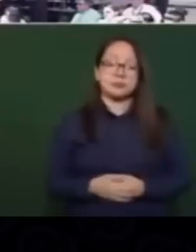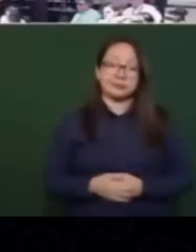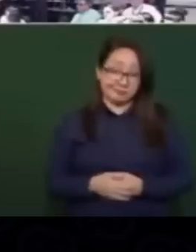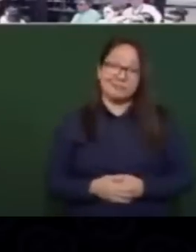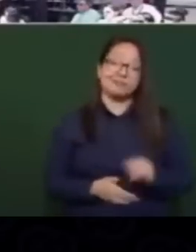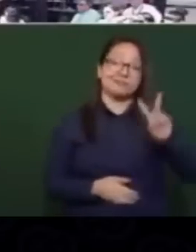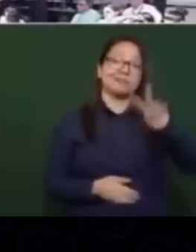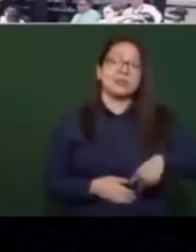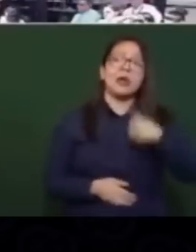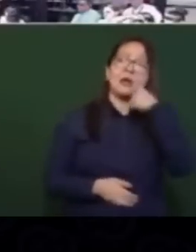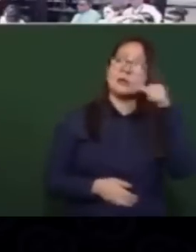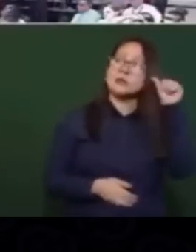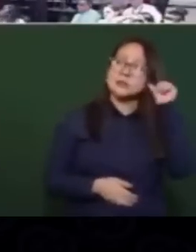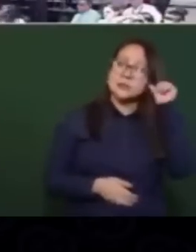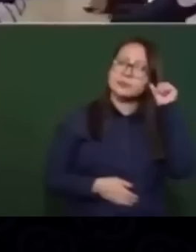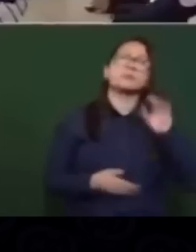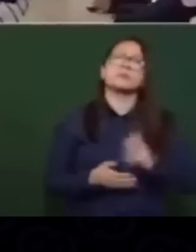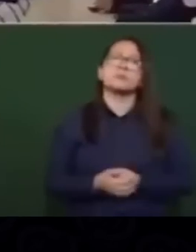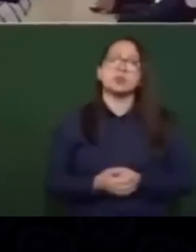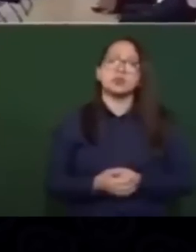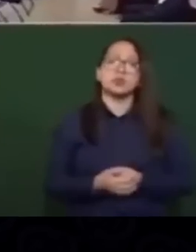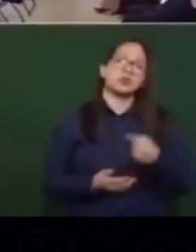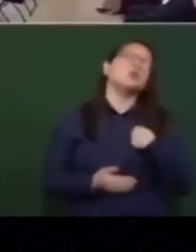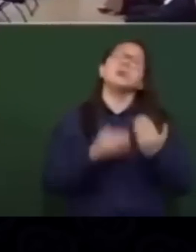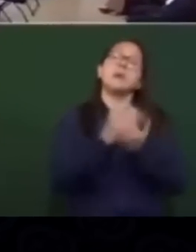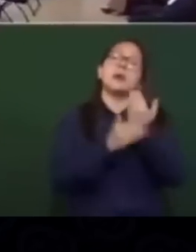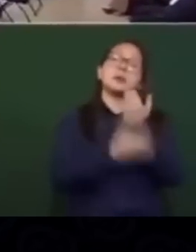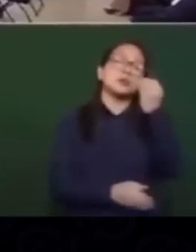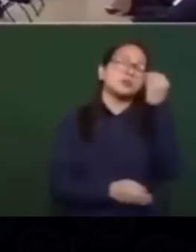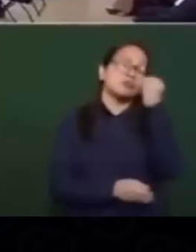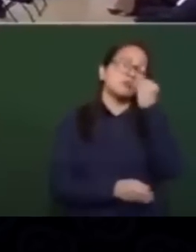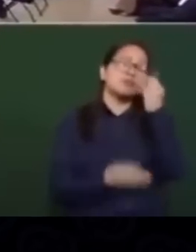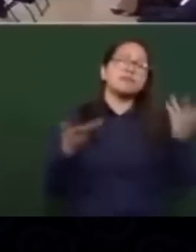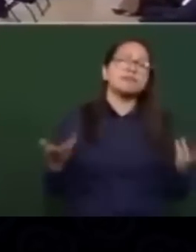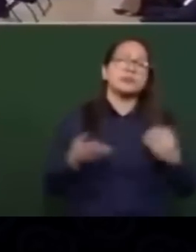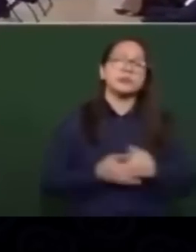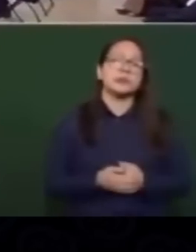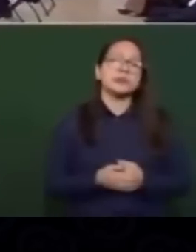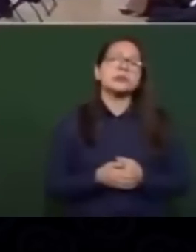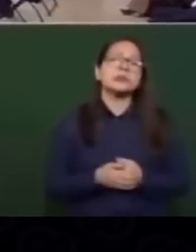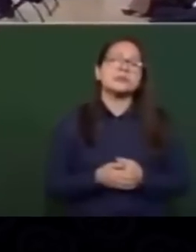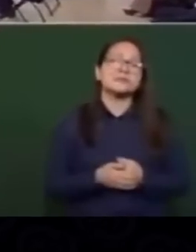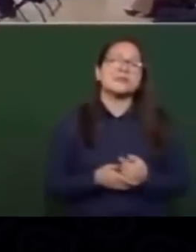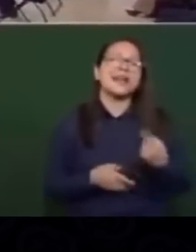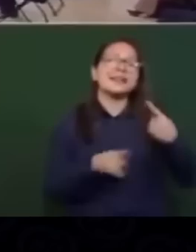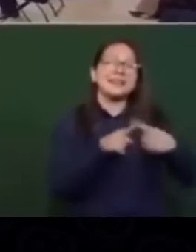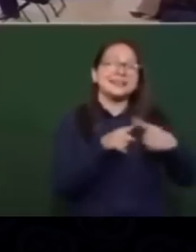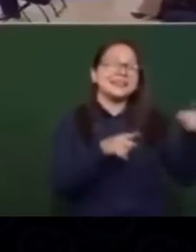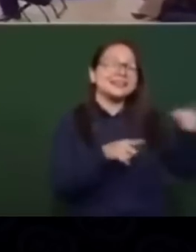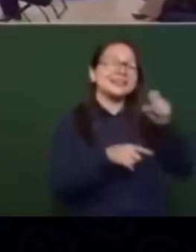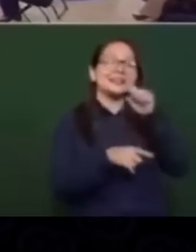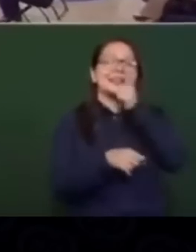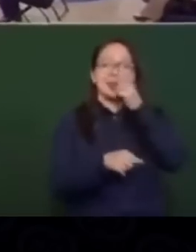porque ayer tenía un desayuno la secretaria de Seguridad